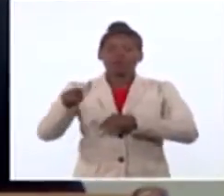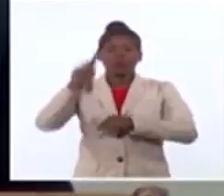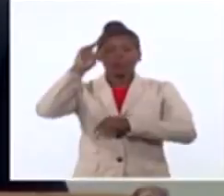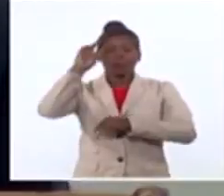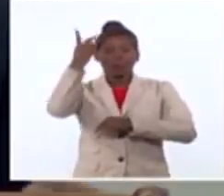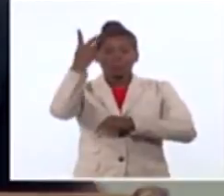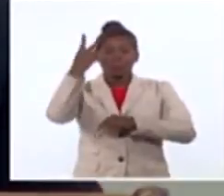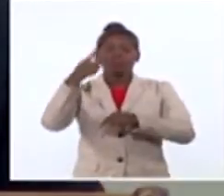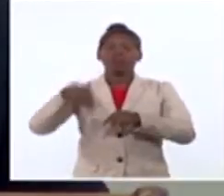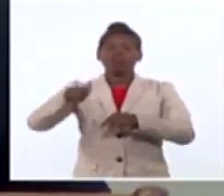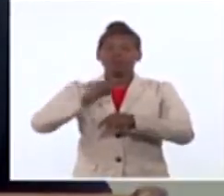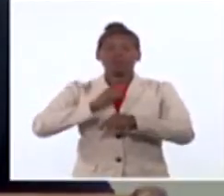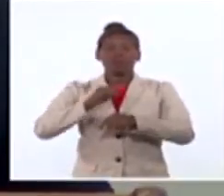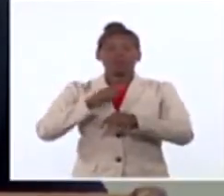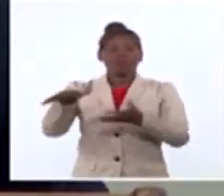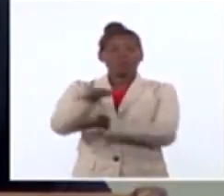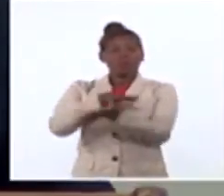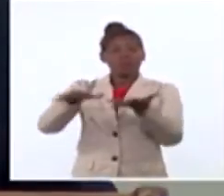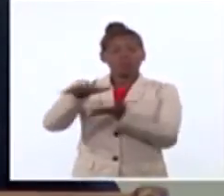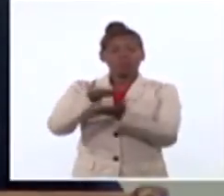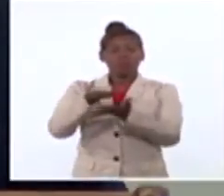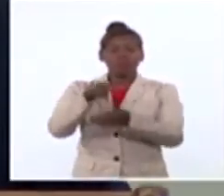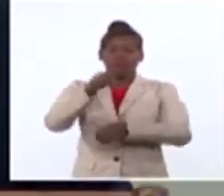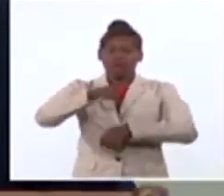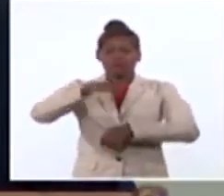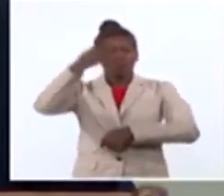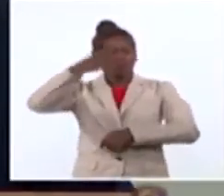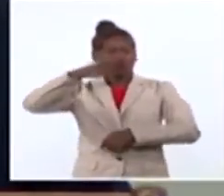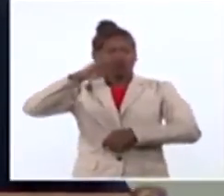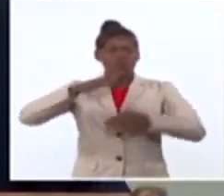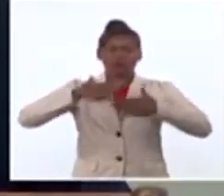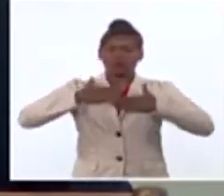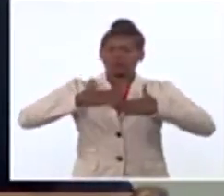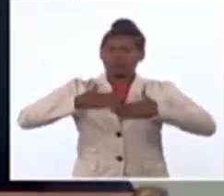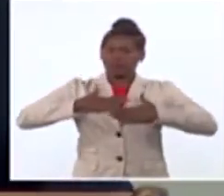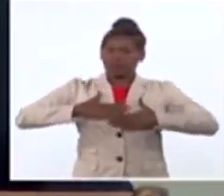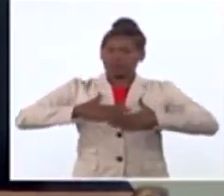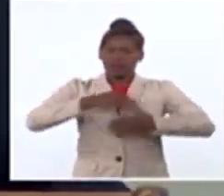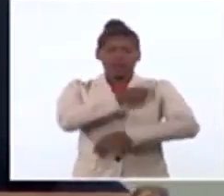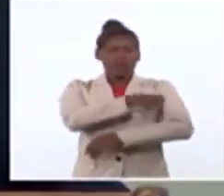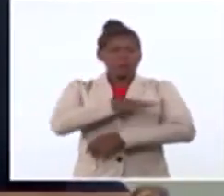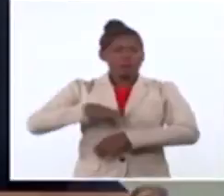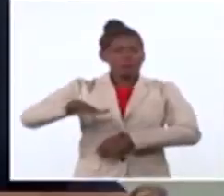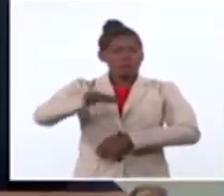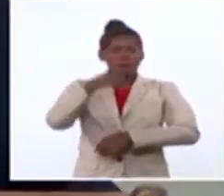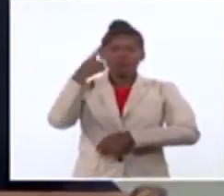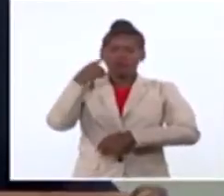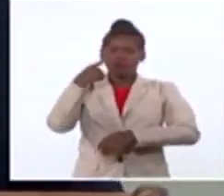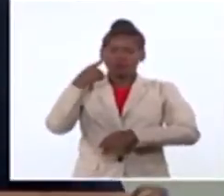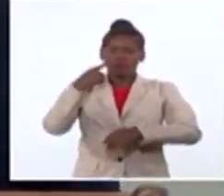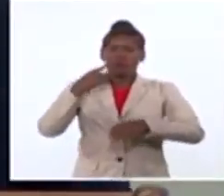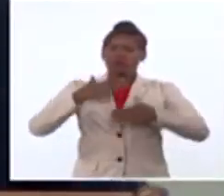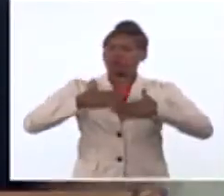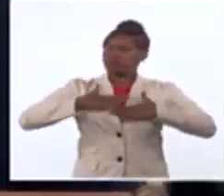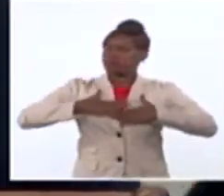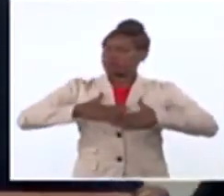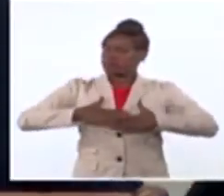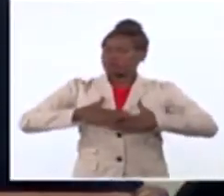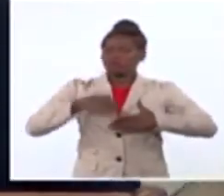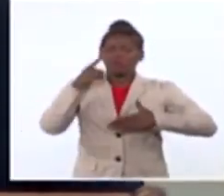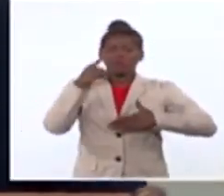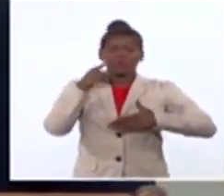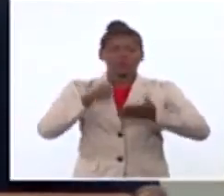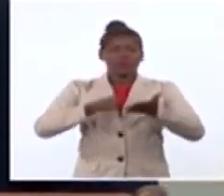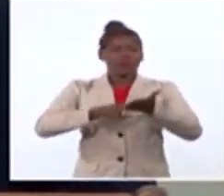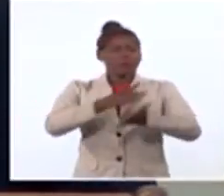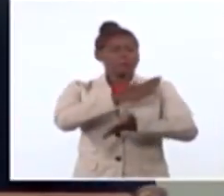alterar la tranquilidad y la seguridad ciudadanas, de dañar la paz social que es